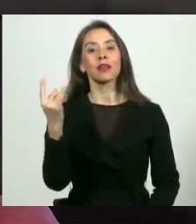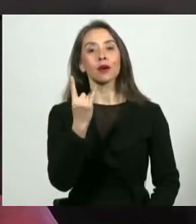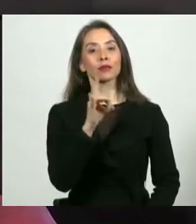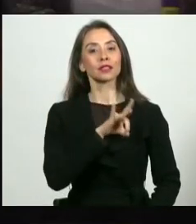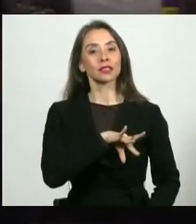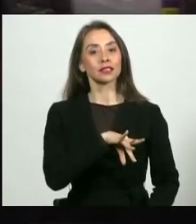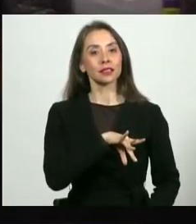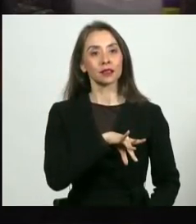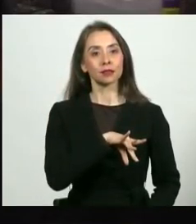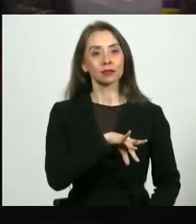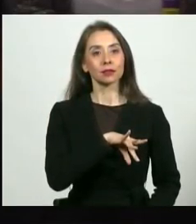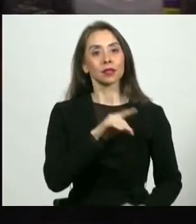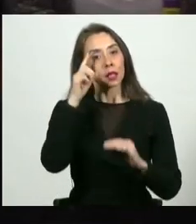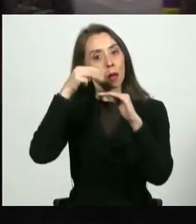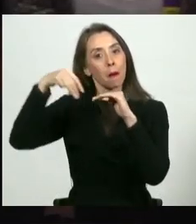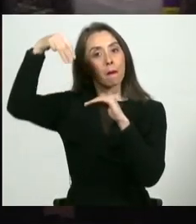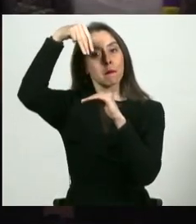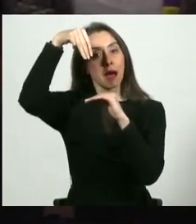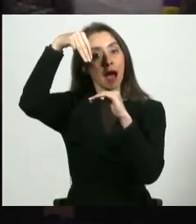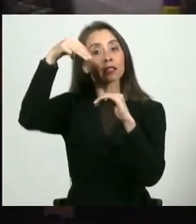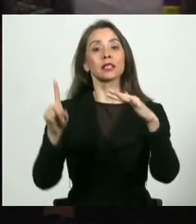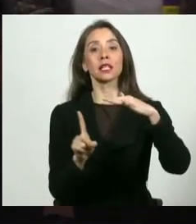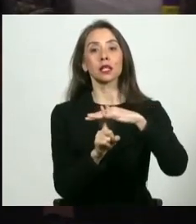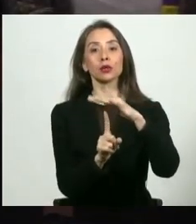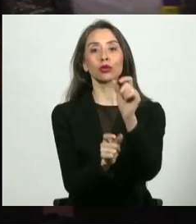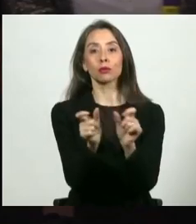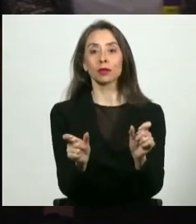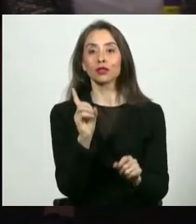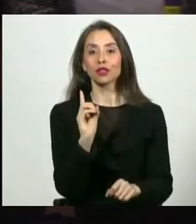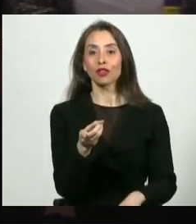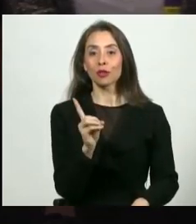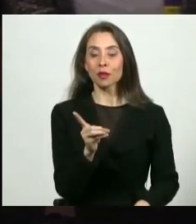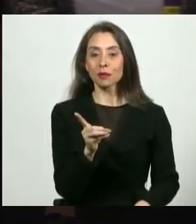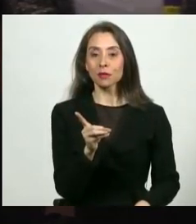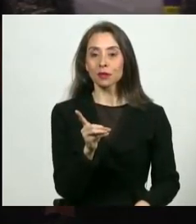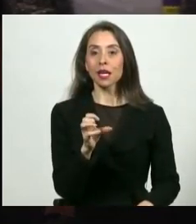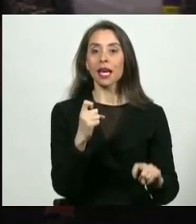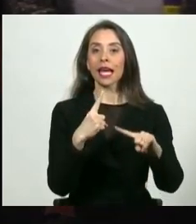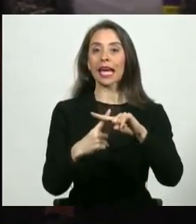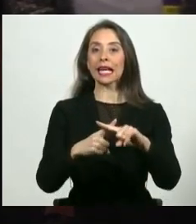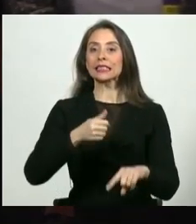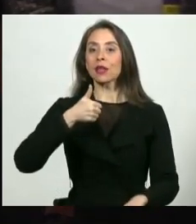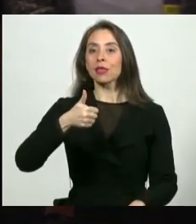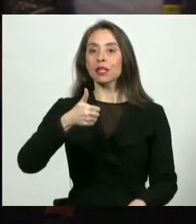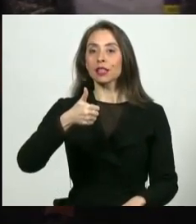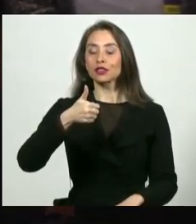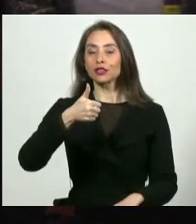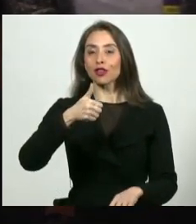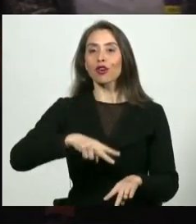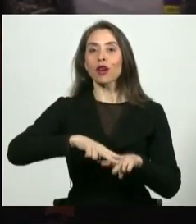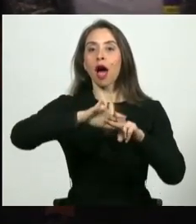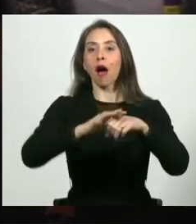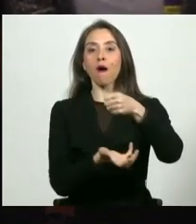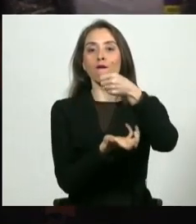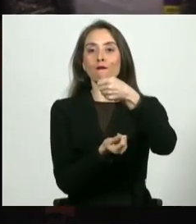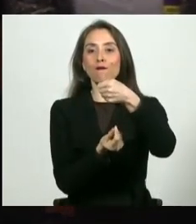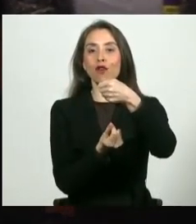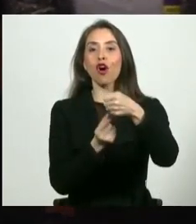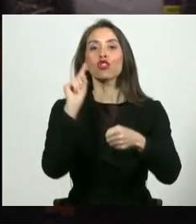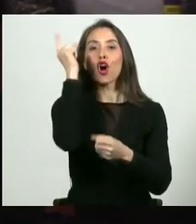Chile, máster en inclusión con personas con discapacidad, exdirectora del Fondo Nacional de Discapacidad